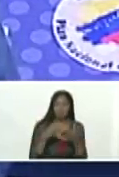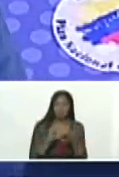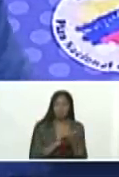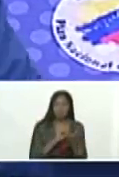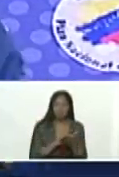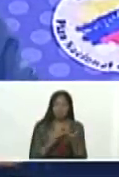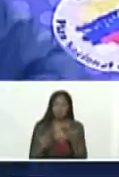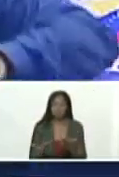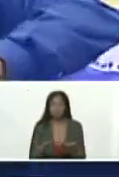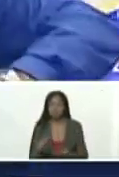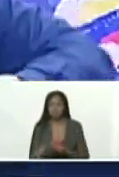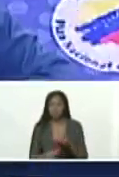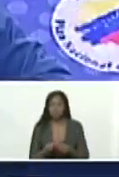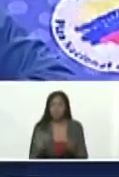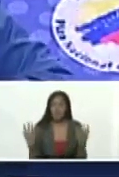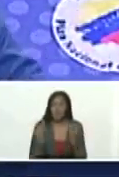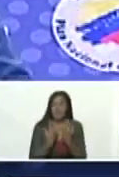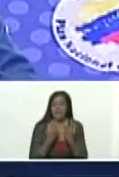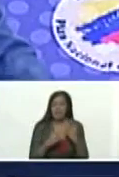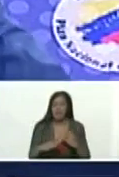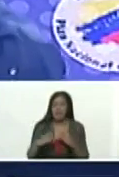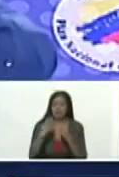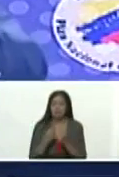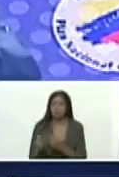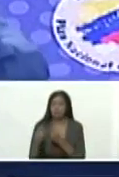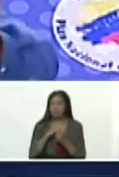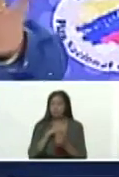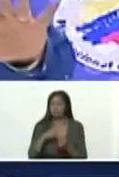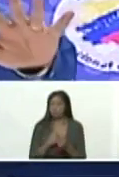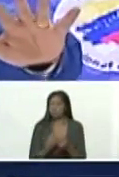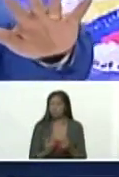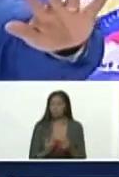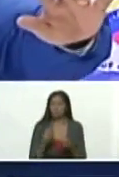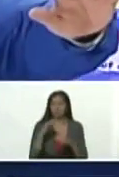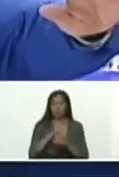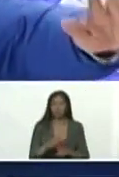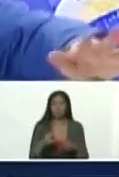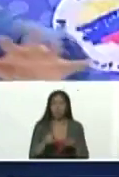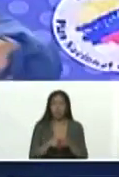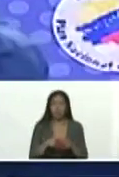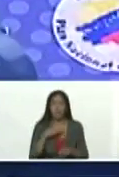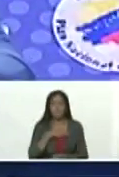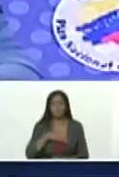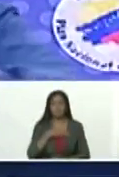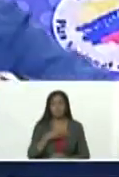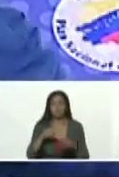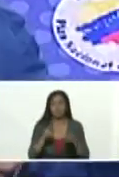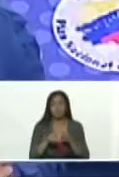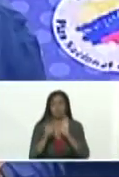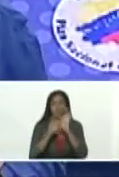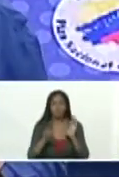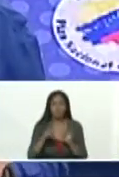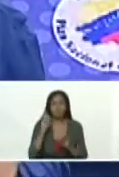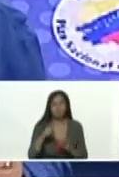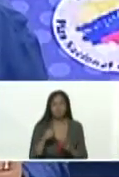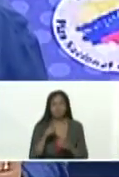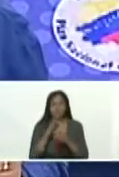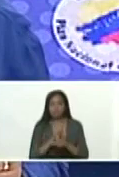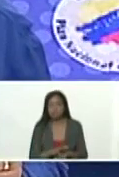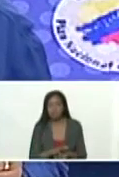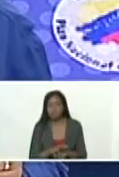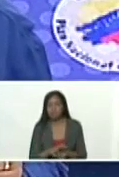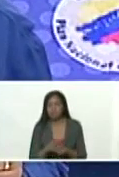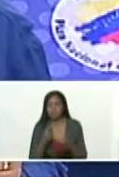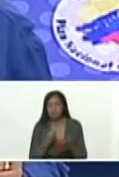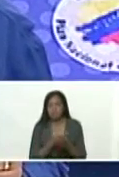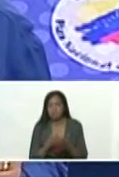bicentenaria. Con la guerra económica, mira, vamos a tener que suprimir la misión Robinson, la misión Rivas y la misión Sucre. ¿Ustedes se